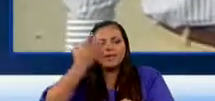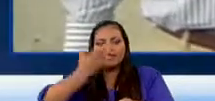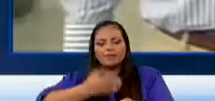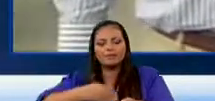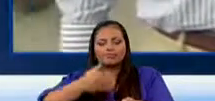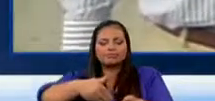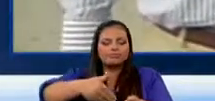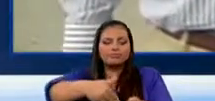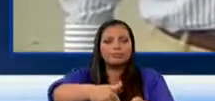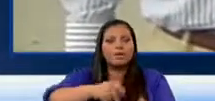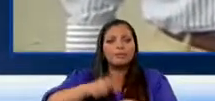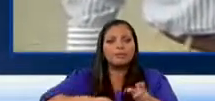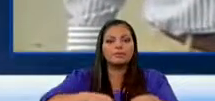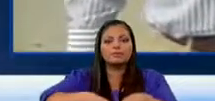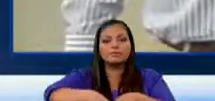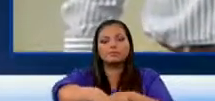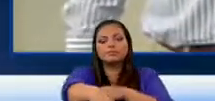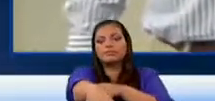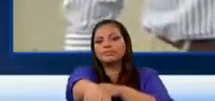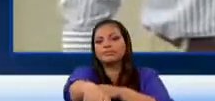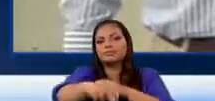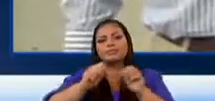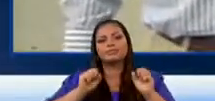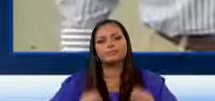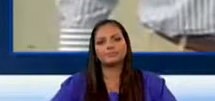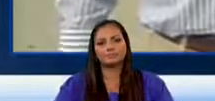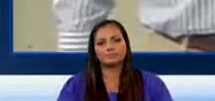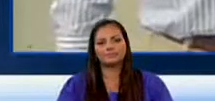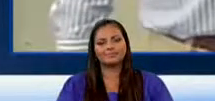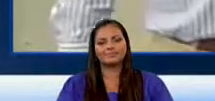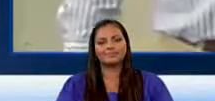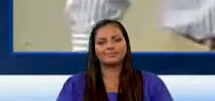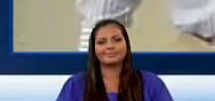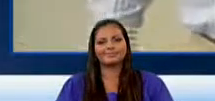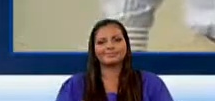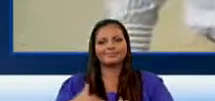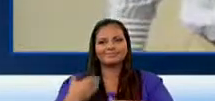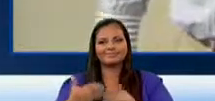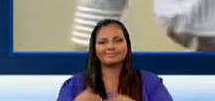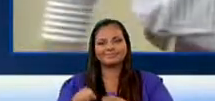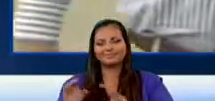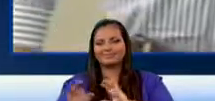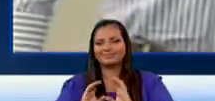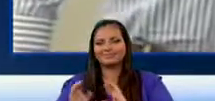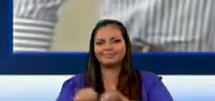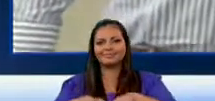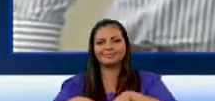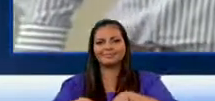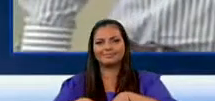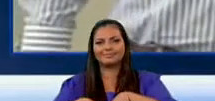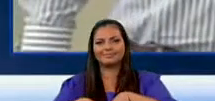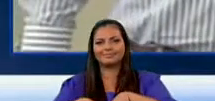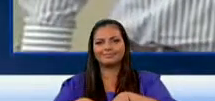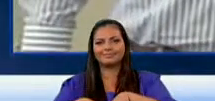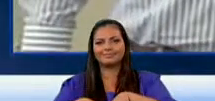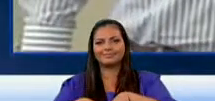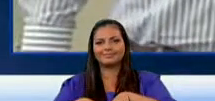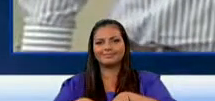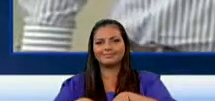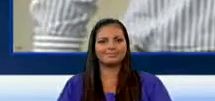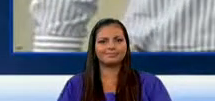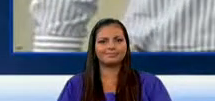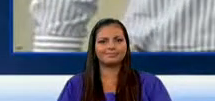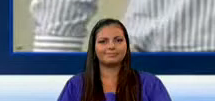¿no? Bueno, Enrique, más adelante volveremos a conectarnos contigo, ¿ah? ¿Eh? Ahora tenemos información desde acá del